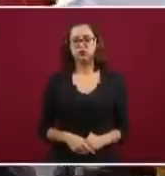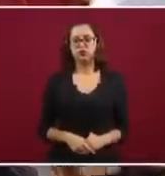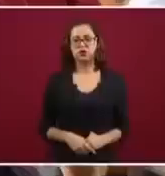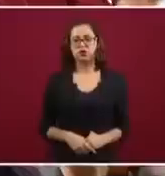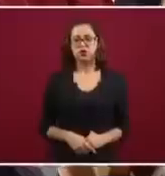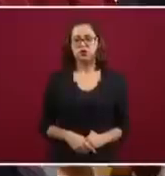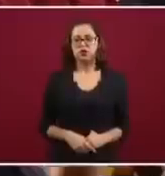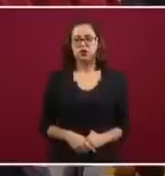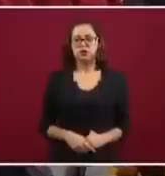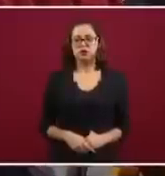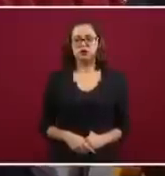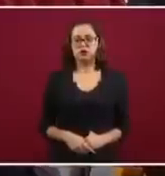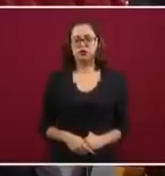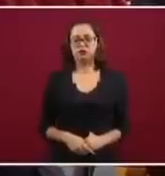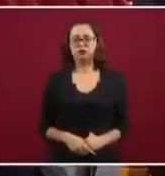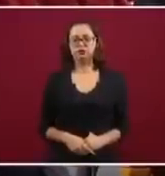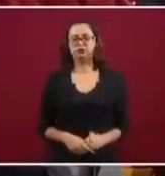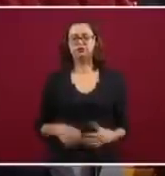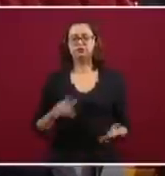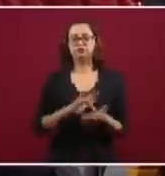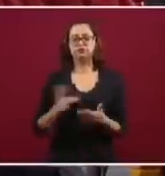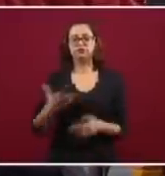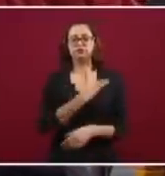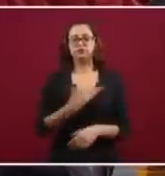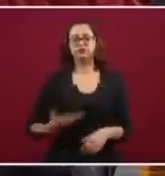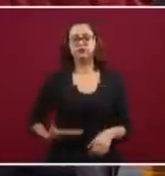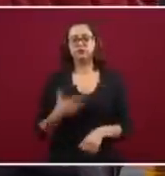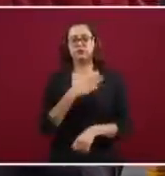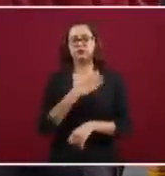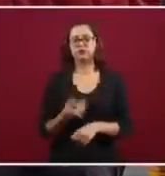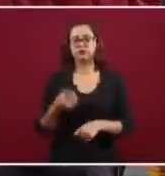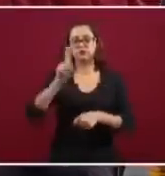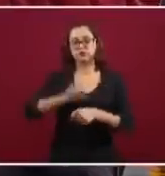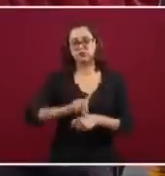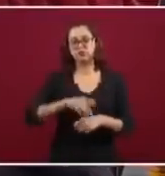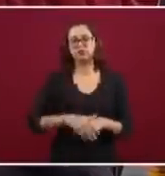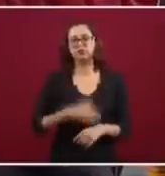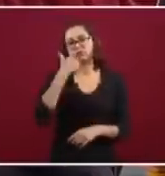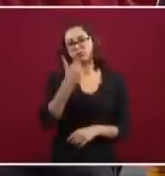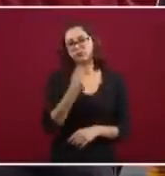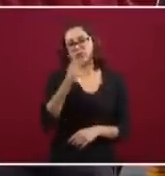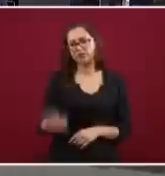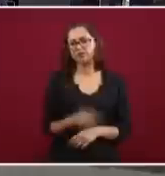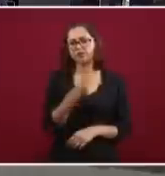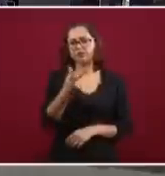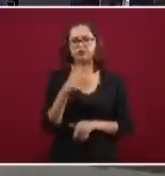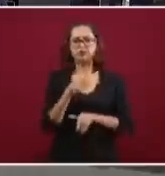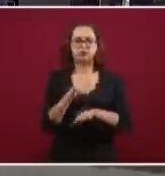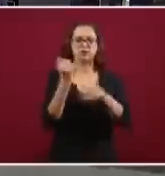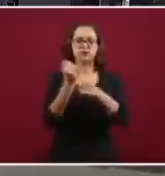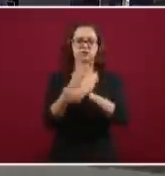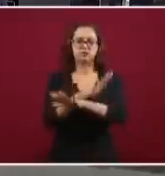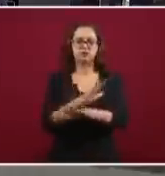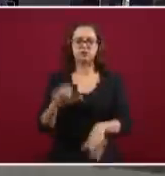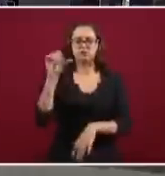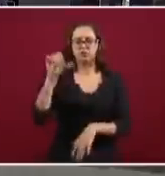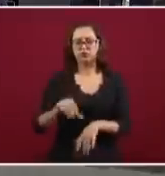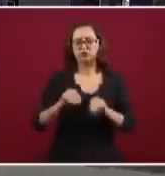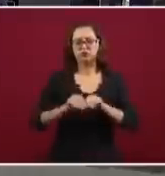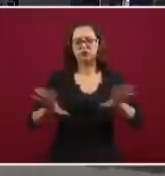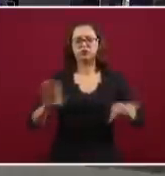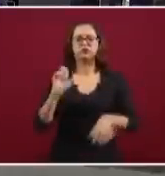Luego tú. Gracias, presidente. Buenos días. Para preguntarle sobre esta información que se publica el día de hoy en el sentido